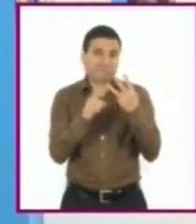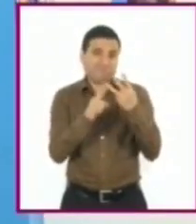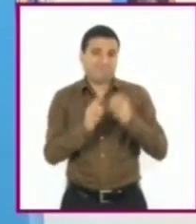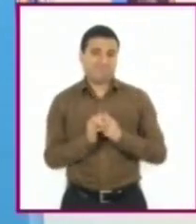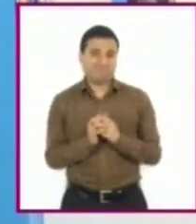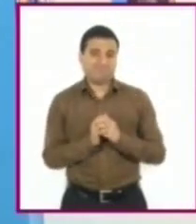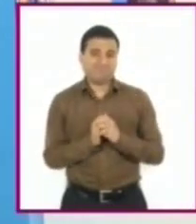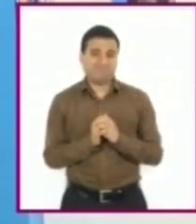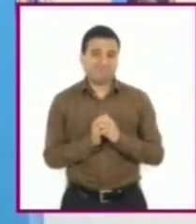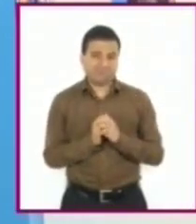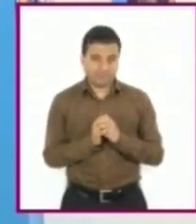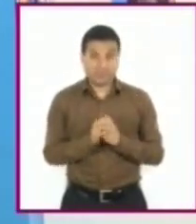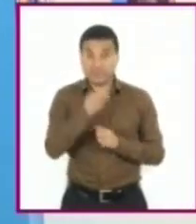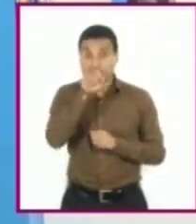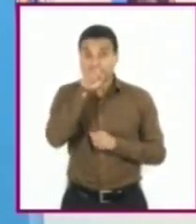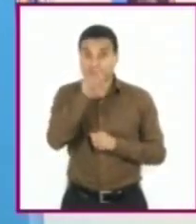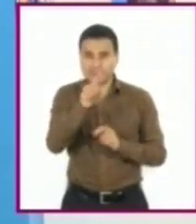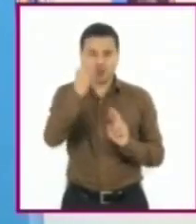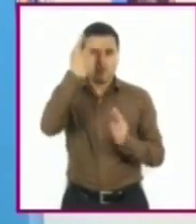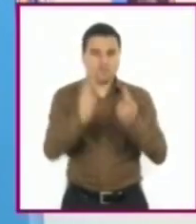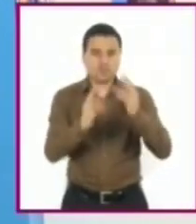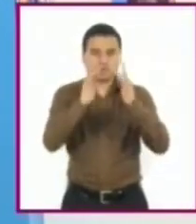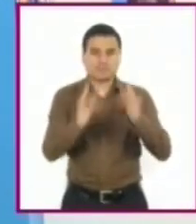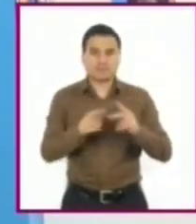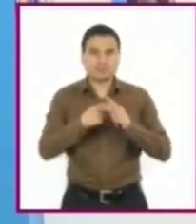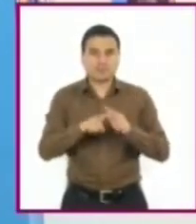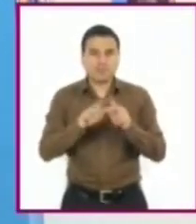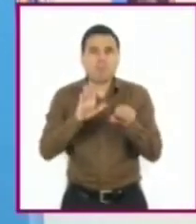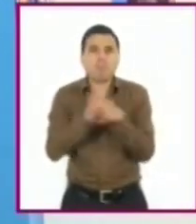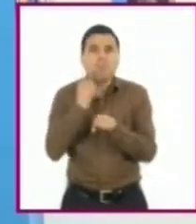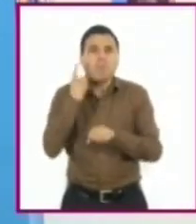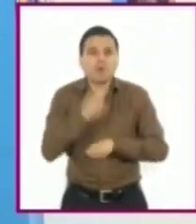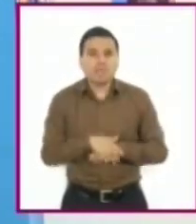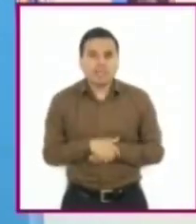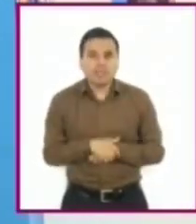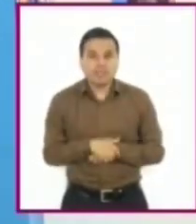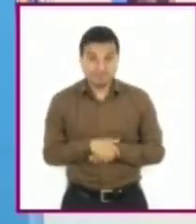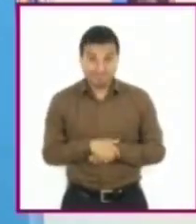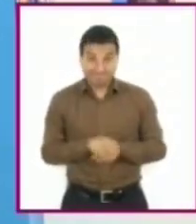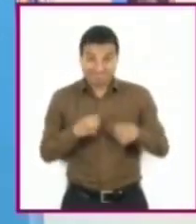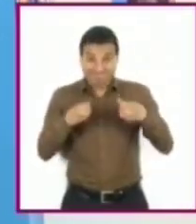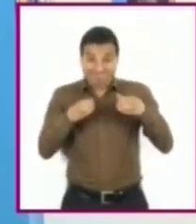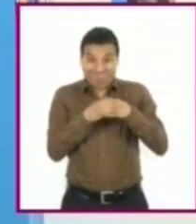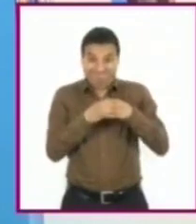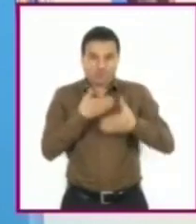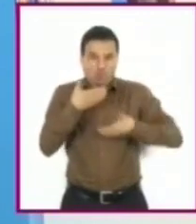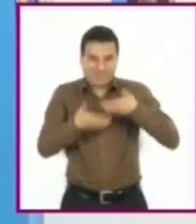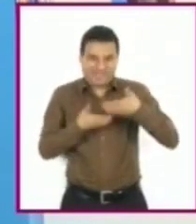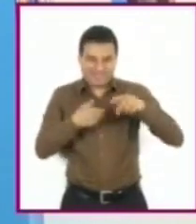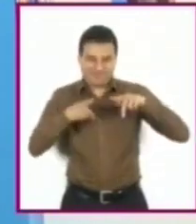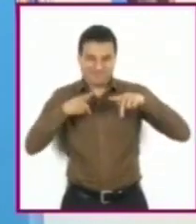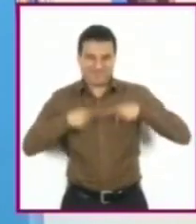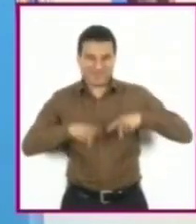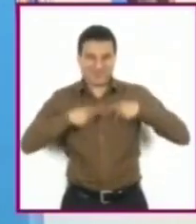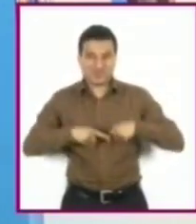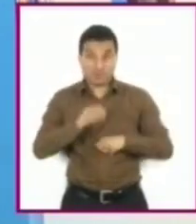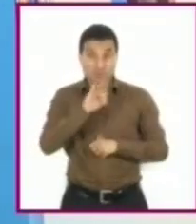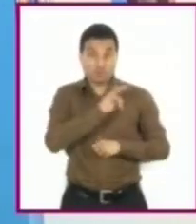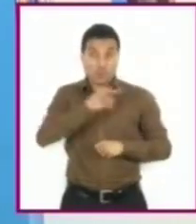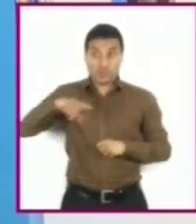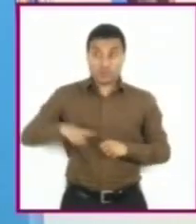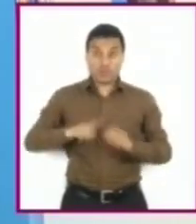Otra causa que dio origen a la Revolución Francesa fue precisamente que la burguesía no tenía acceso a las decisiones del